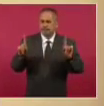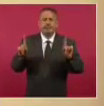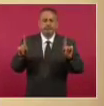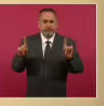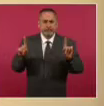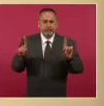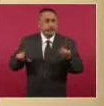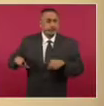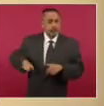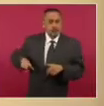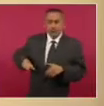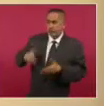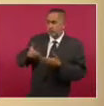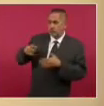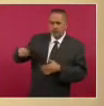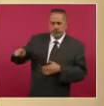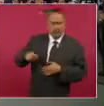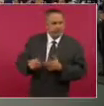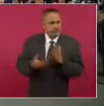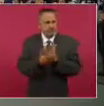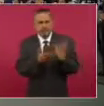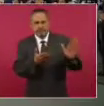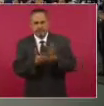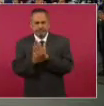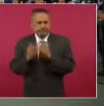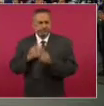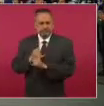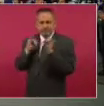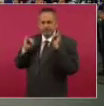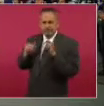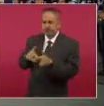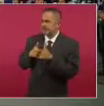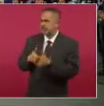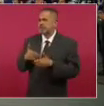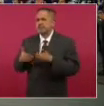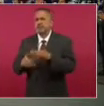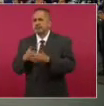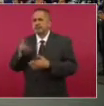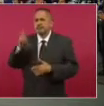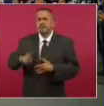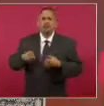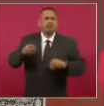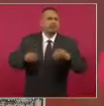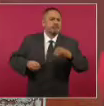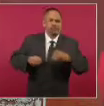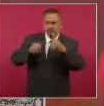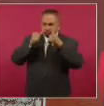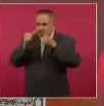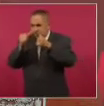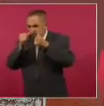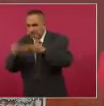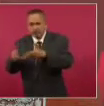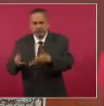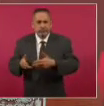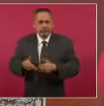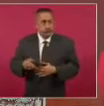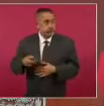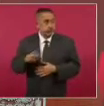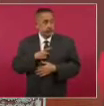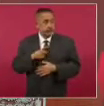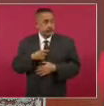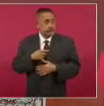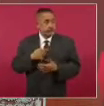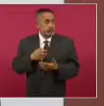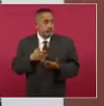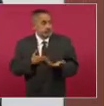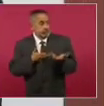El gobierno actúa con independencia como verdadero juez y no está solo al